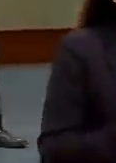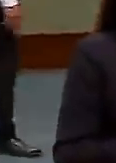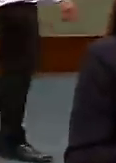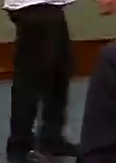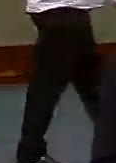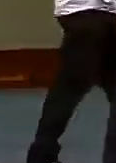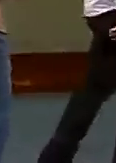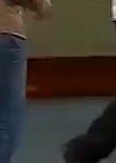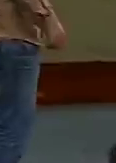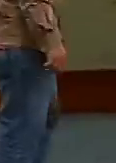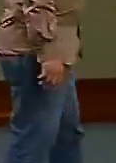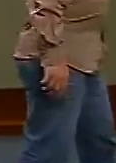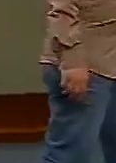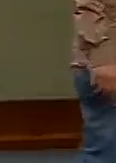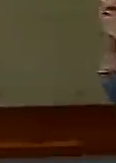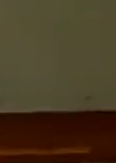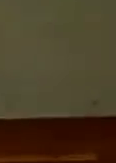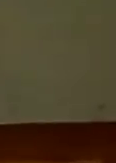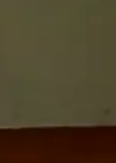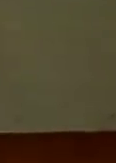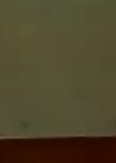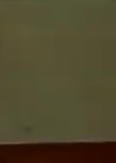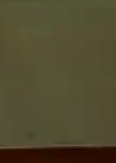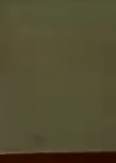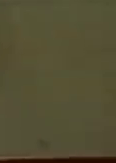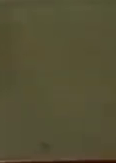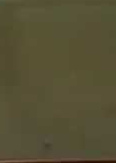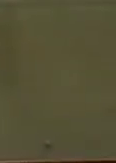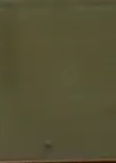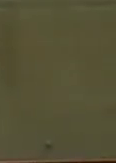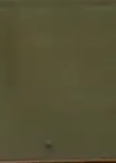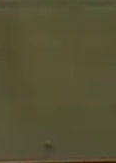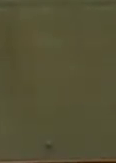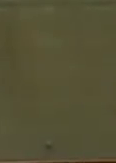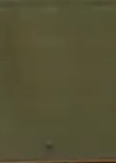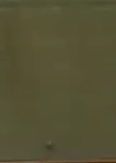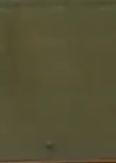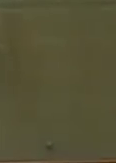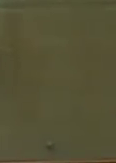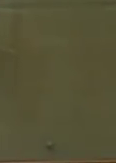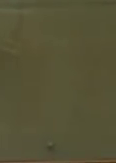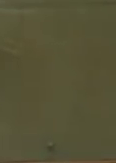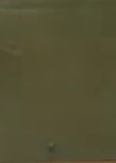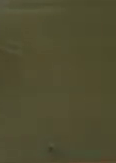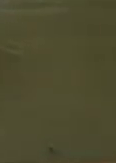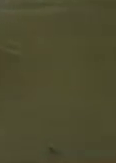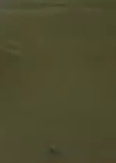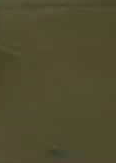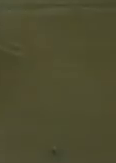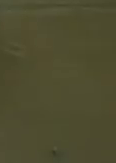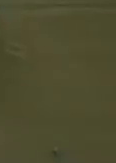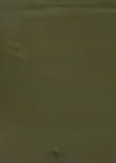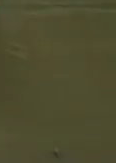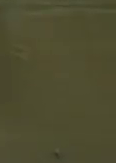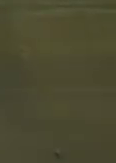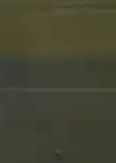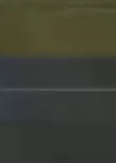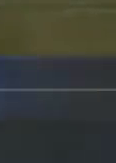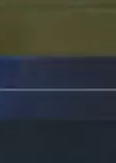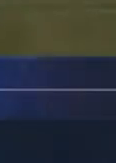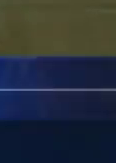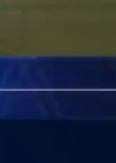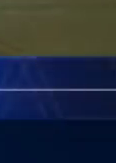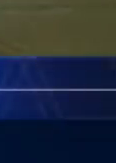juntarlas en las elecciones para los consejos legislativos y los consejos municipales en posteriores fechas. Es